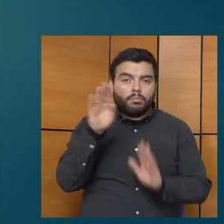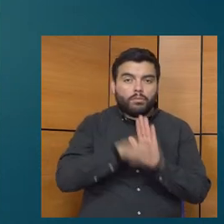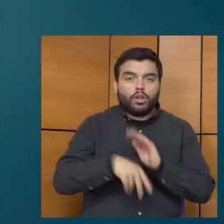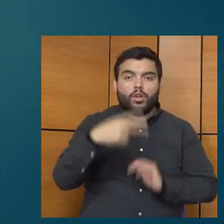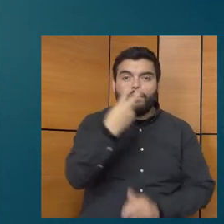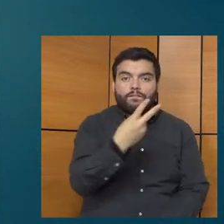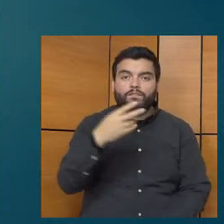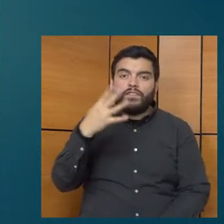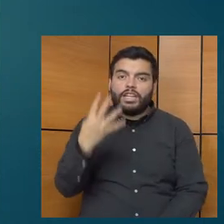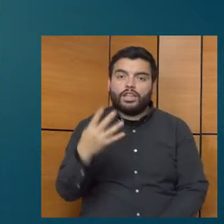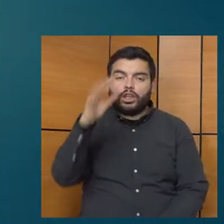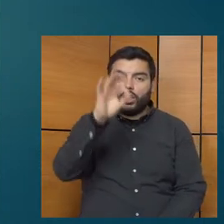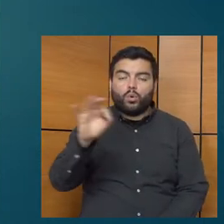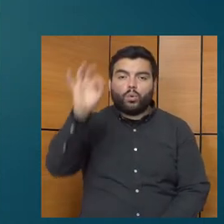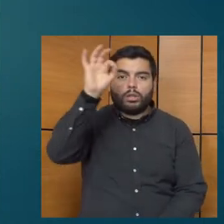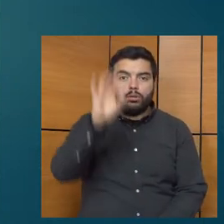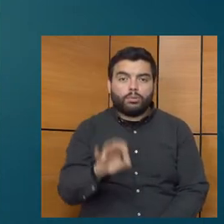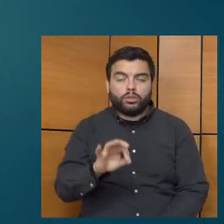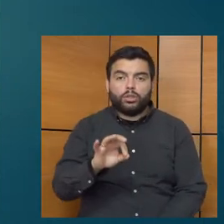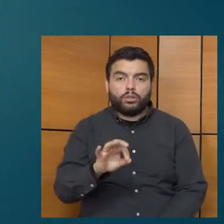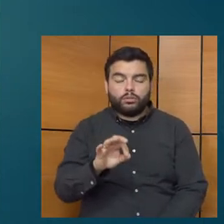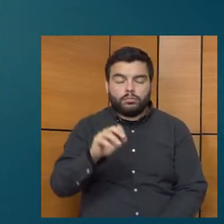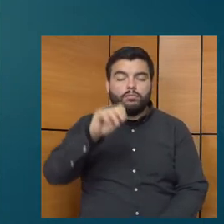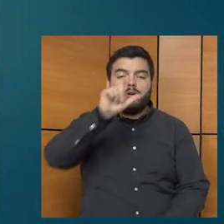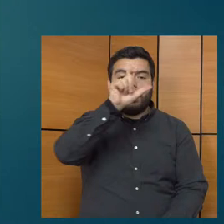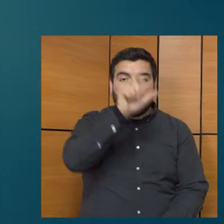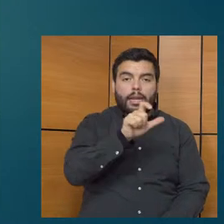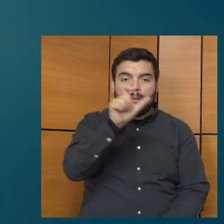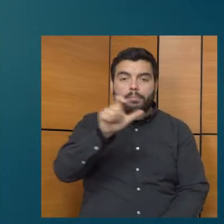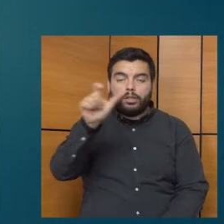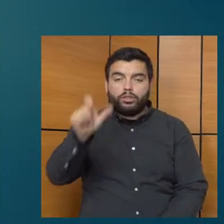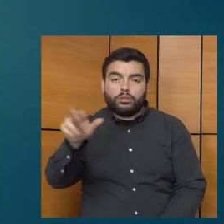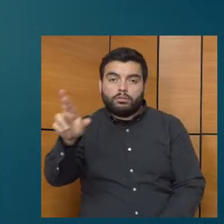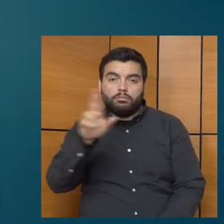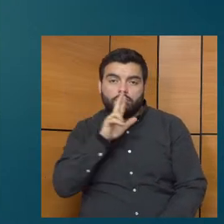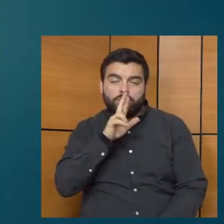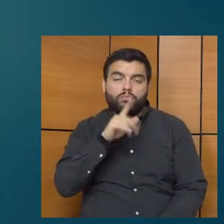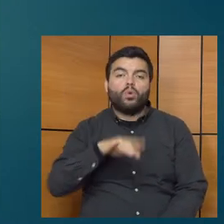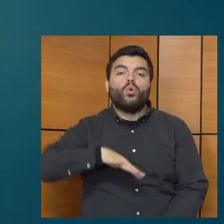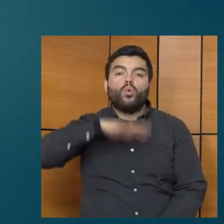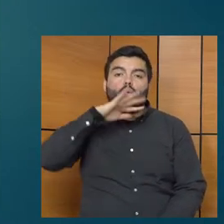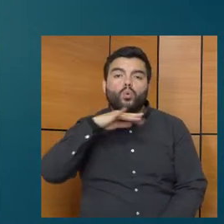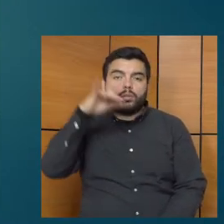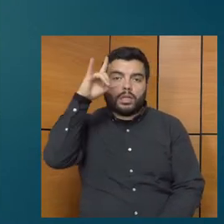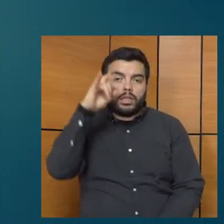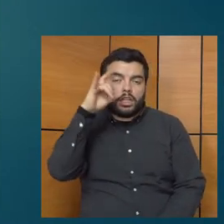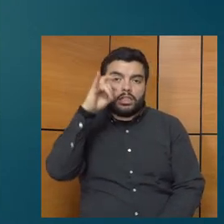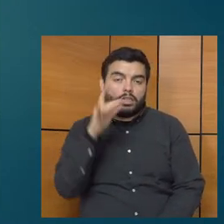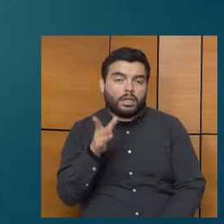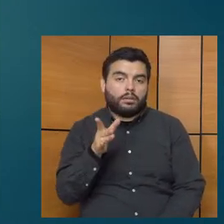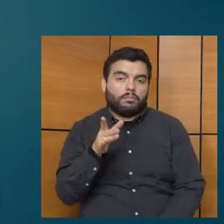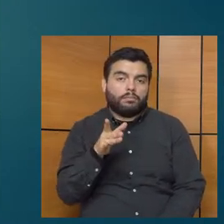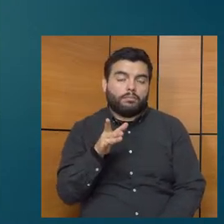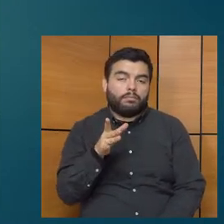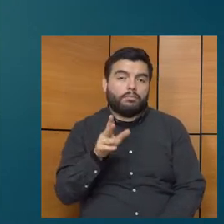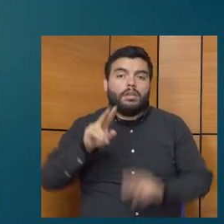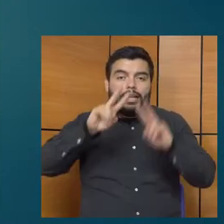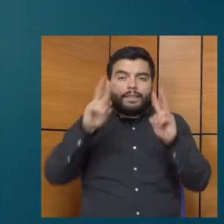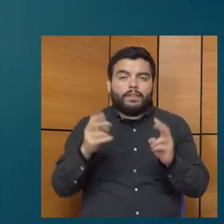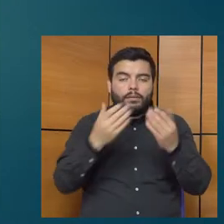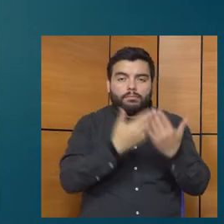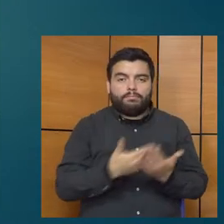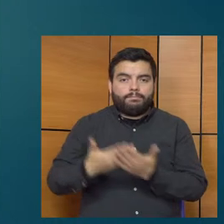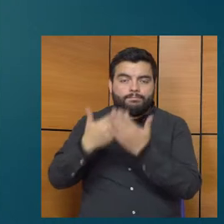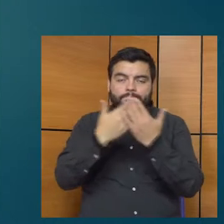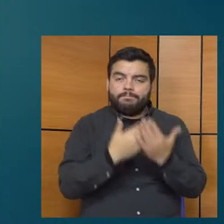un 24% de las personas encuestadas usaban Instagram. De nuevo, el nivel de estudios es la variable